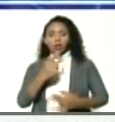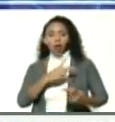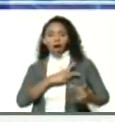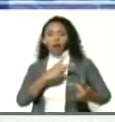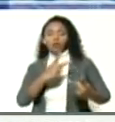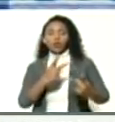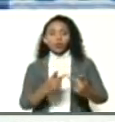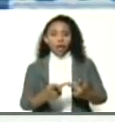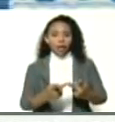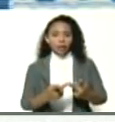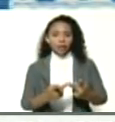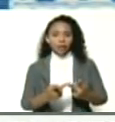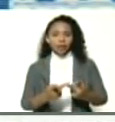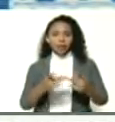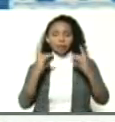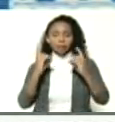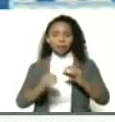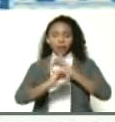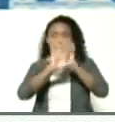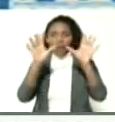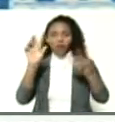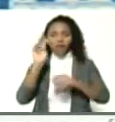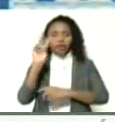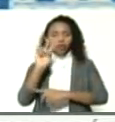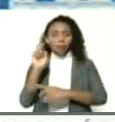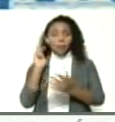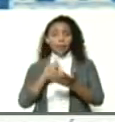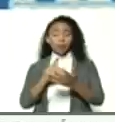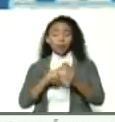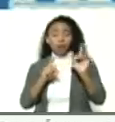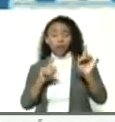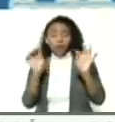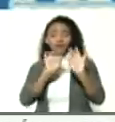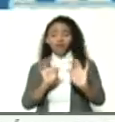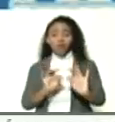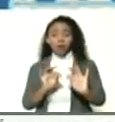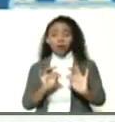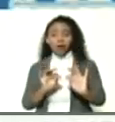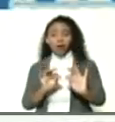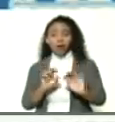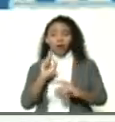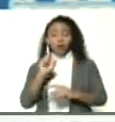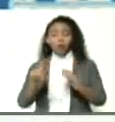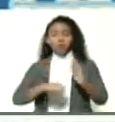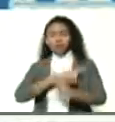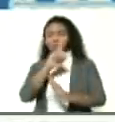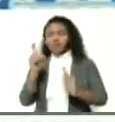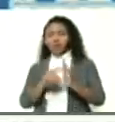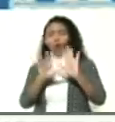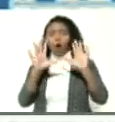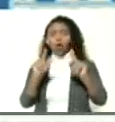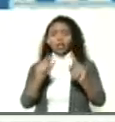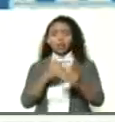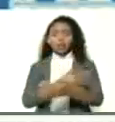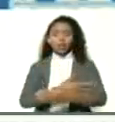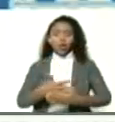voluntad y la determinación de Venezuela para participar en este mecanismo por un total de